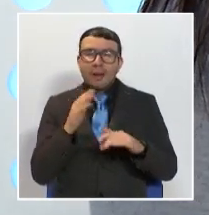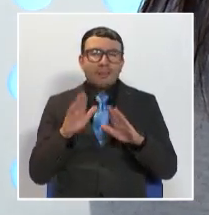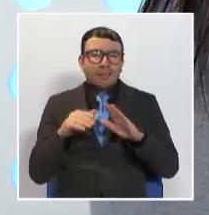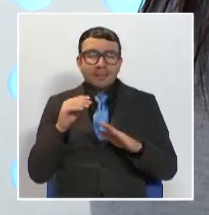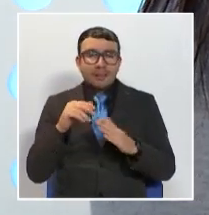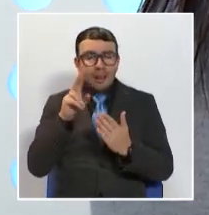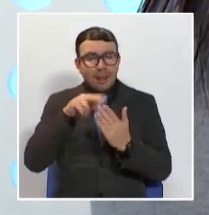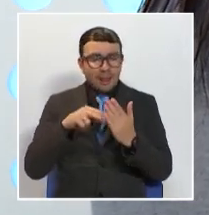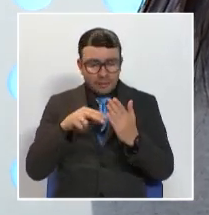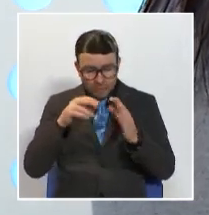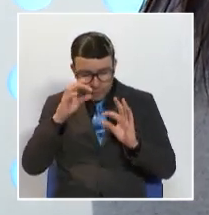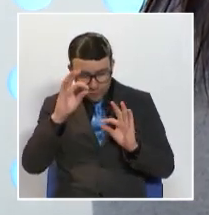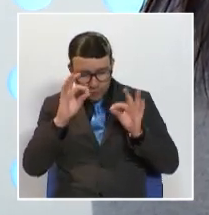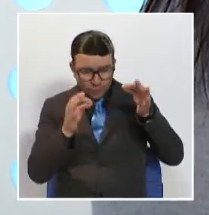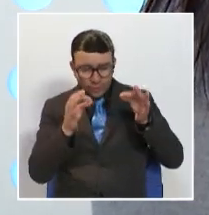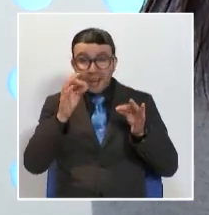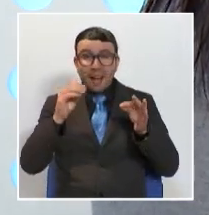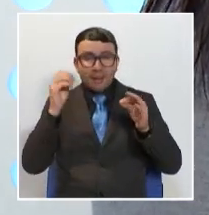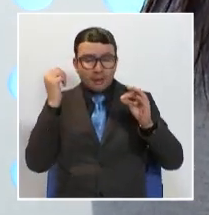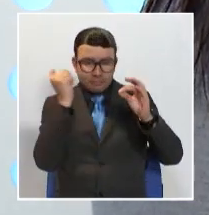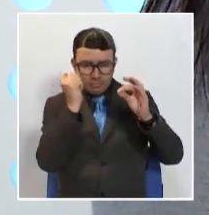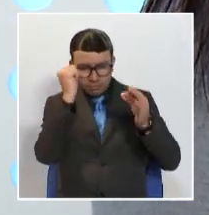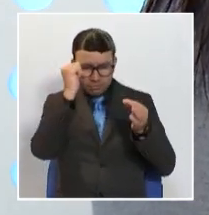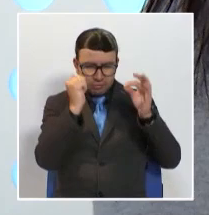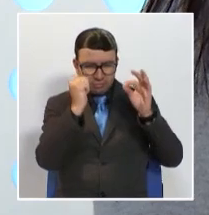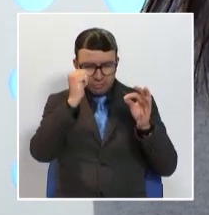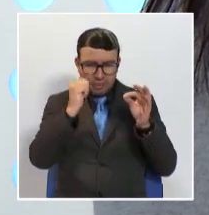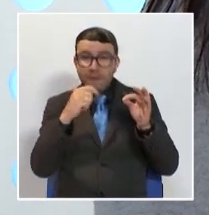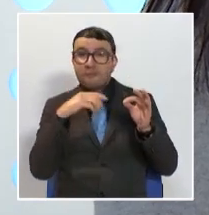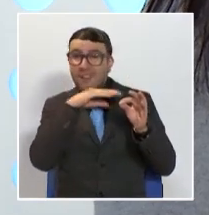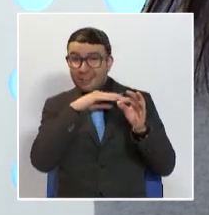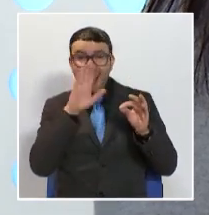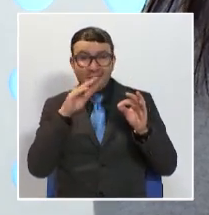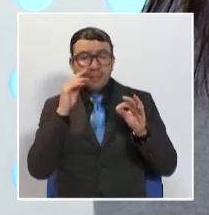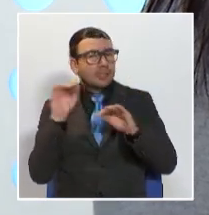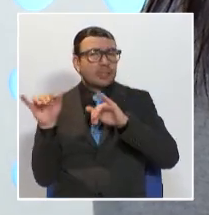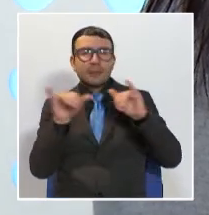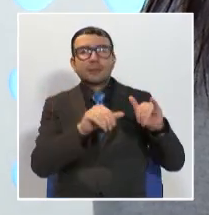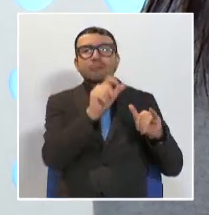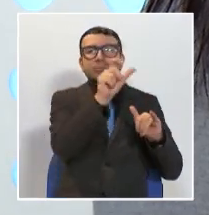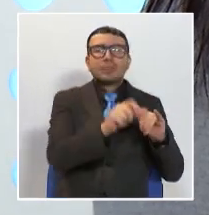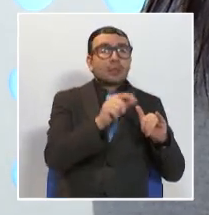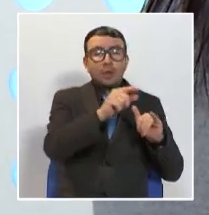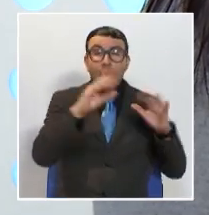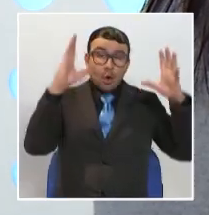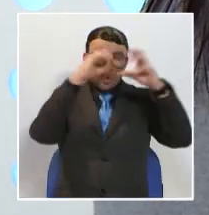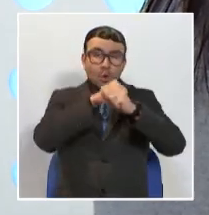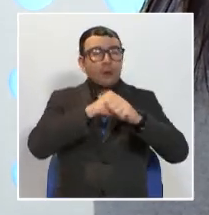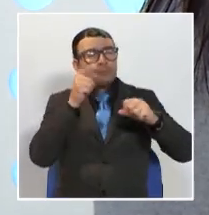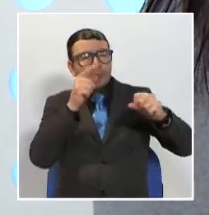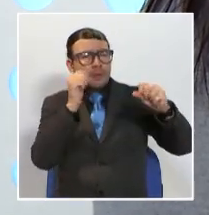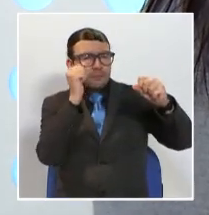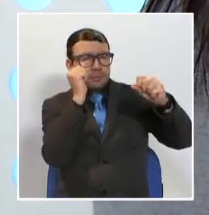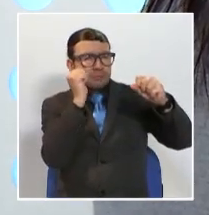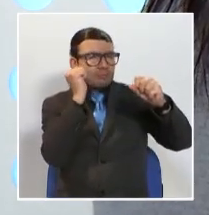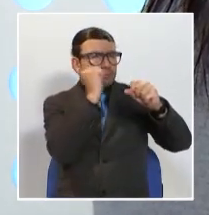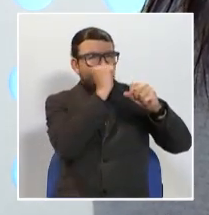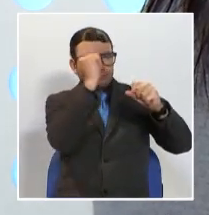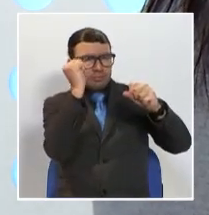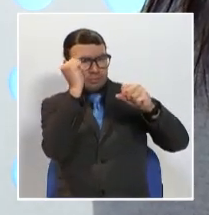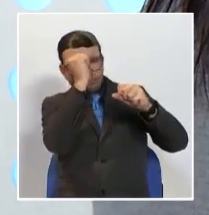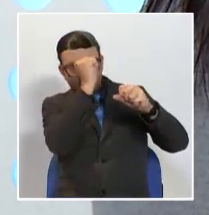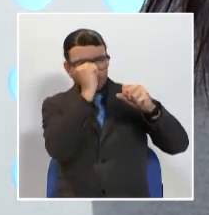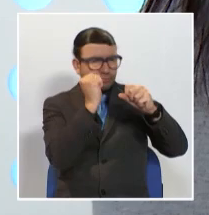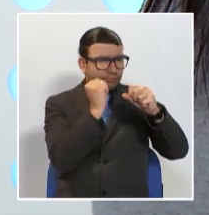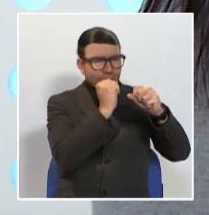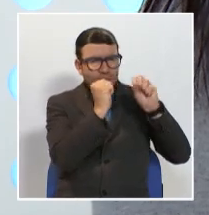los billetes es falso o no es falso. Entonces, en un cuarto oscuro, cuando alumbramos estas lesiones, emiten mucho más